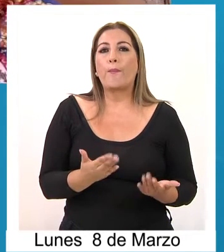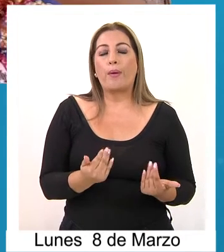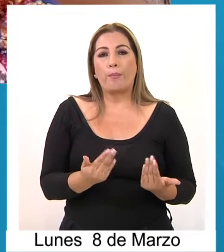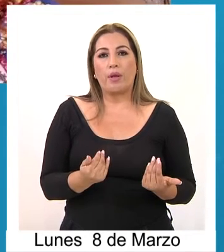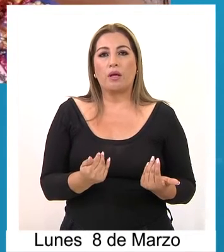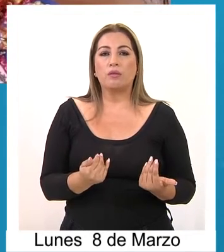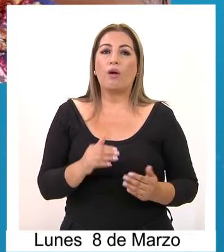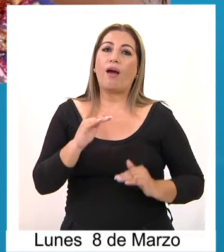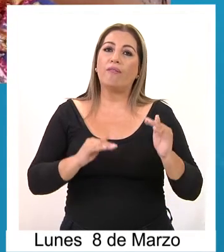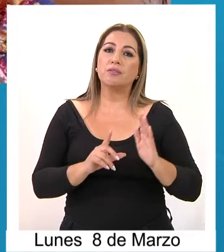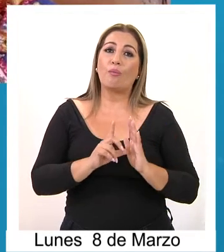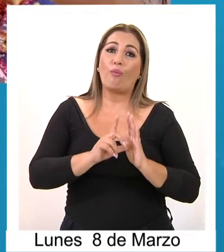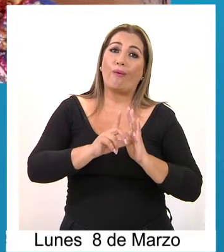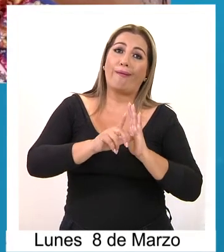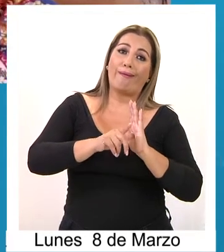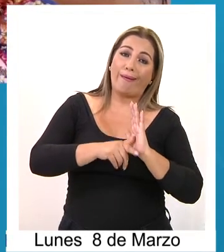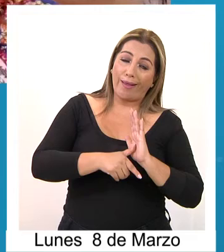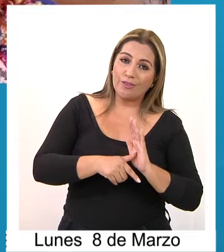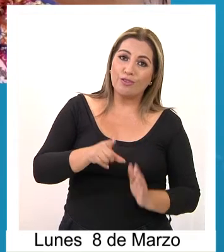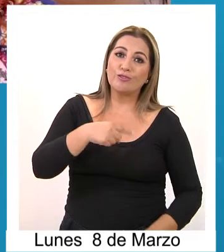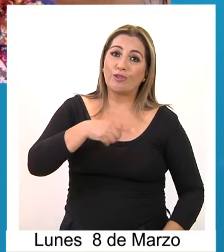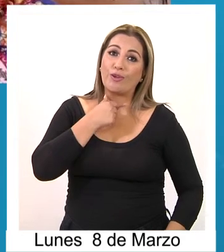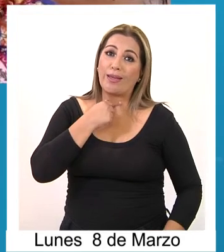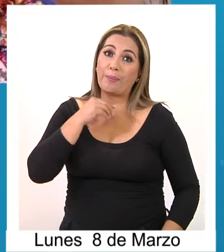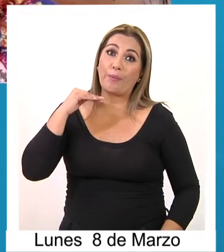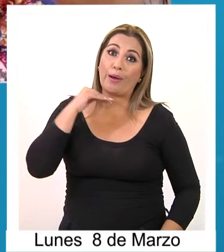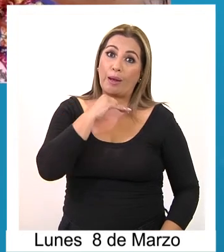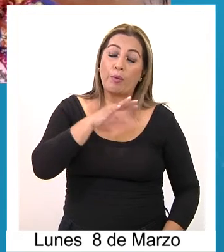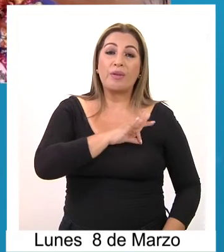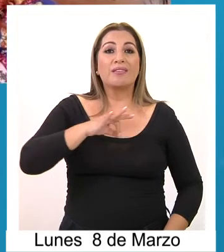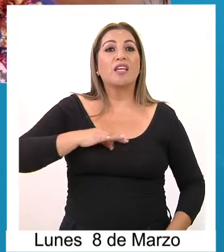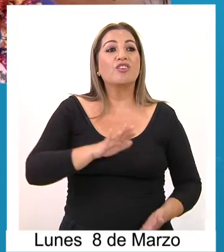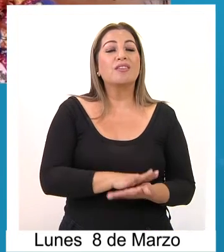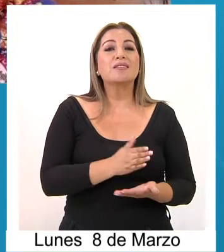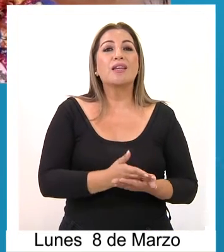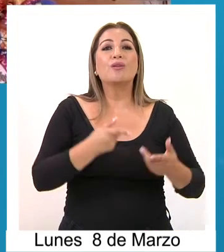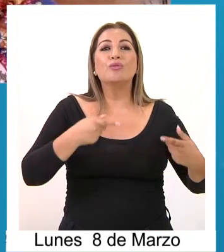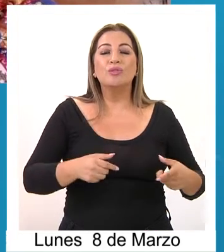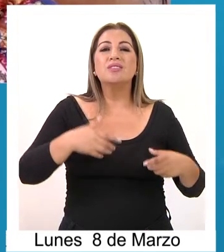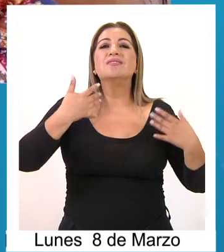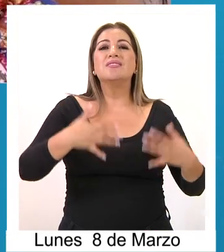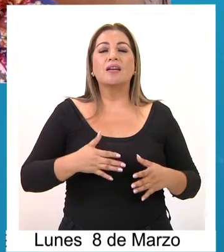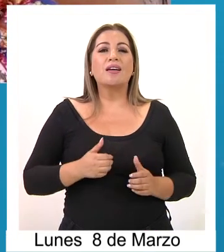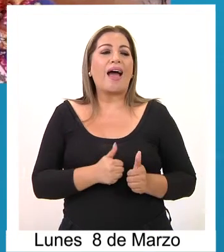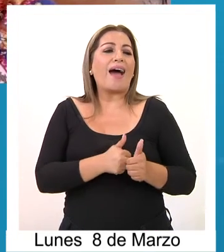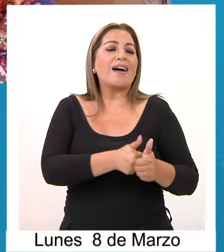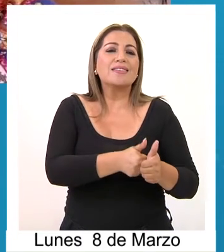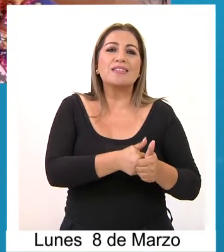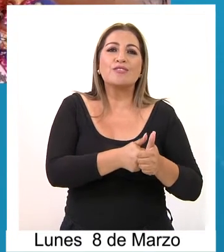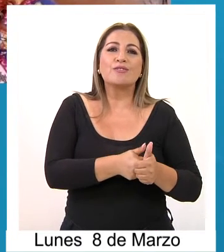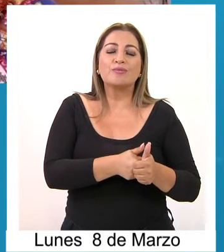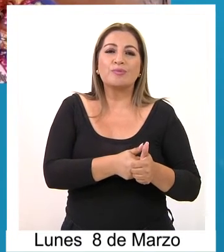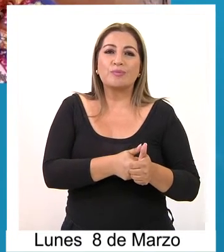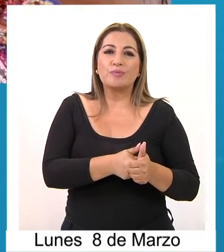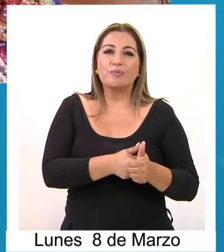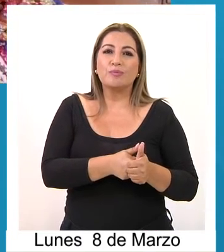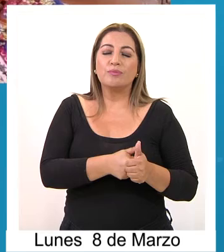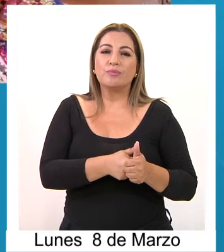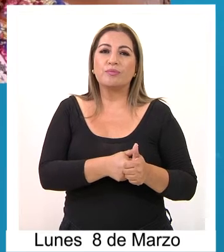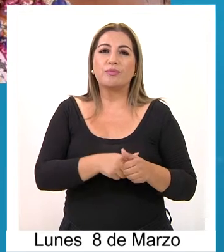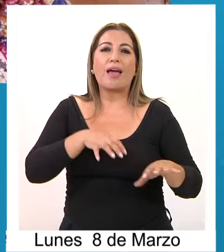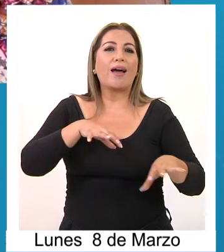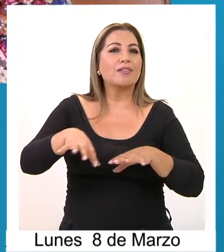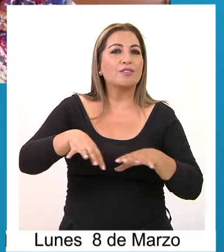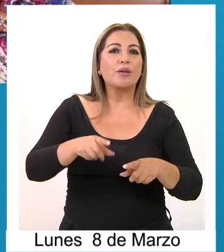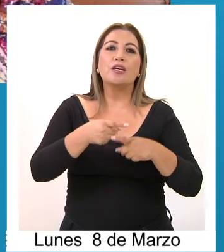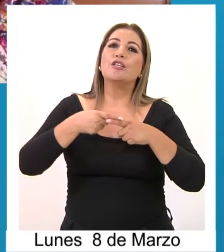nunca son con la velocidad que uno quisiera, pero el Ministerio de Salud está ya siendo asesorado por la entidad más adecuada,